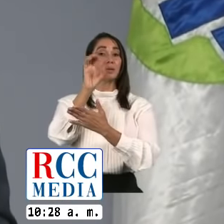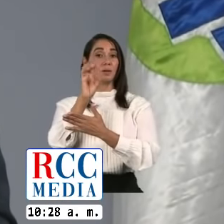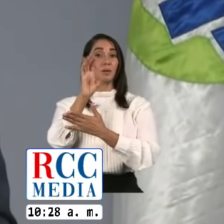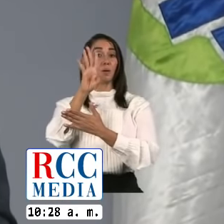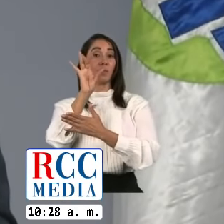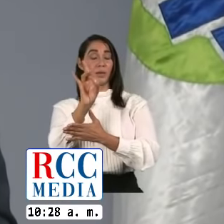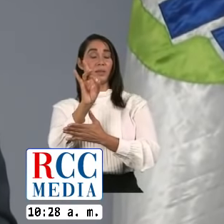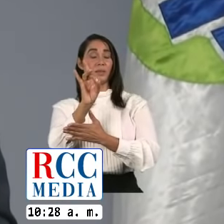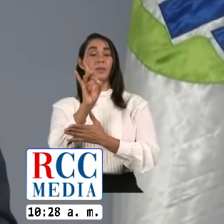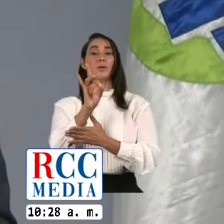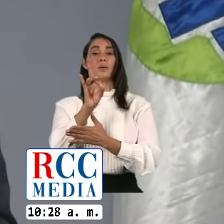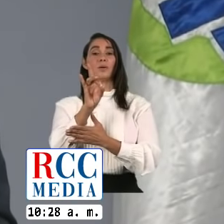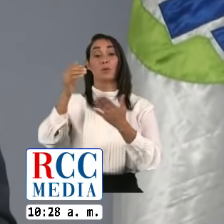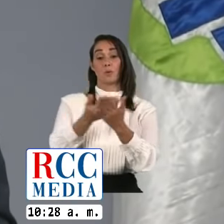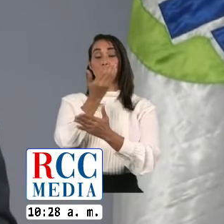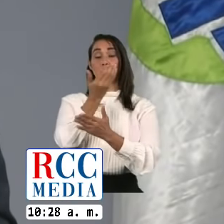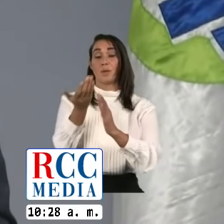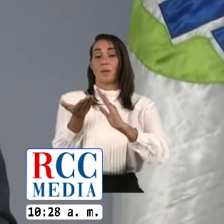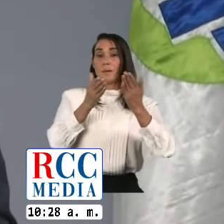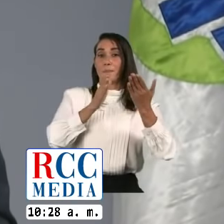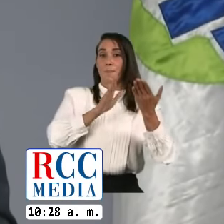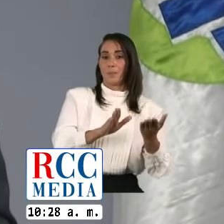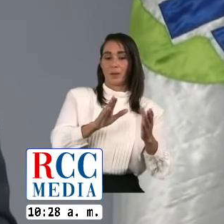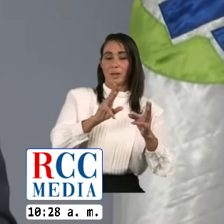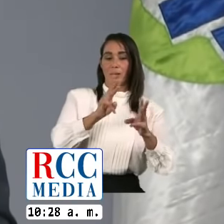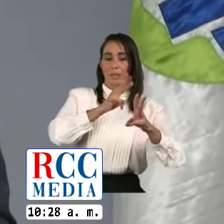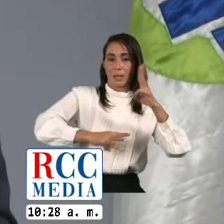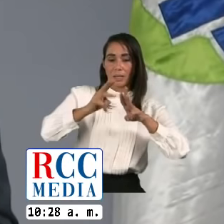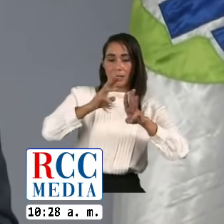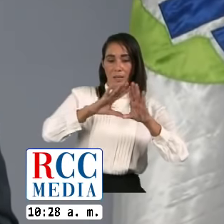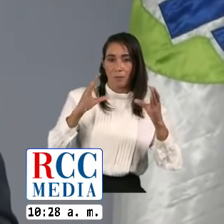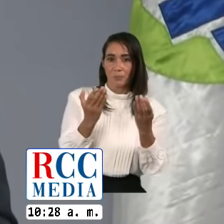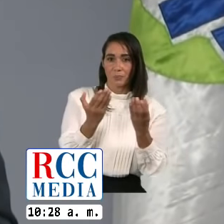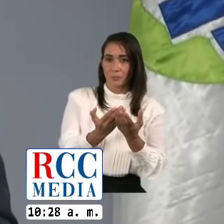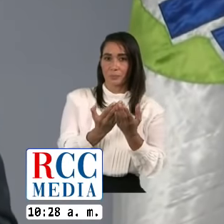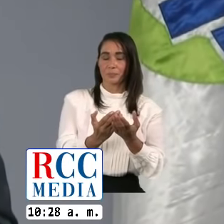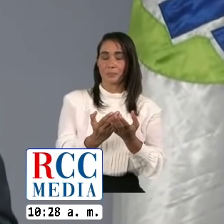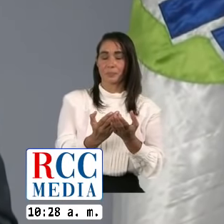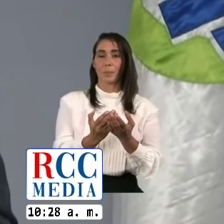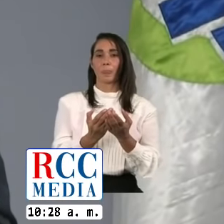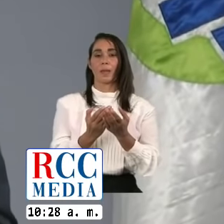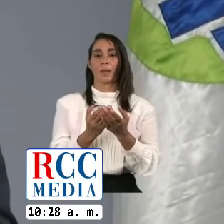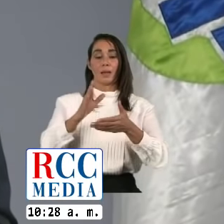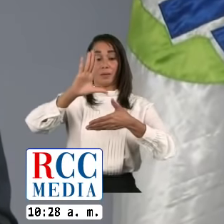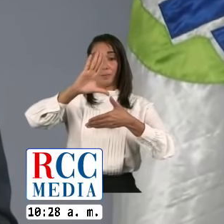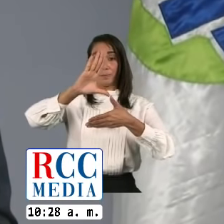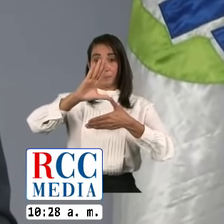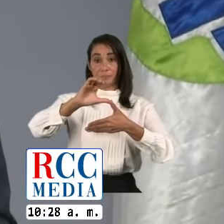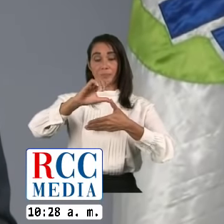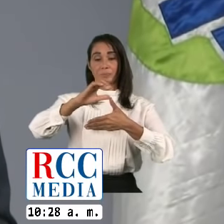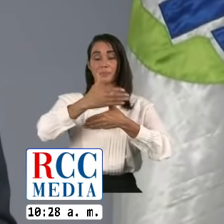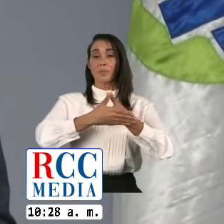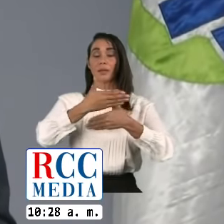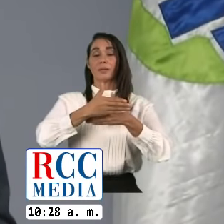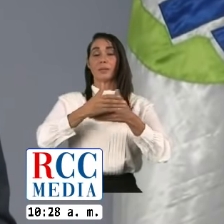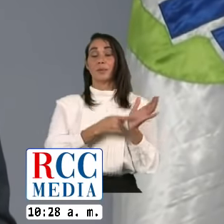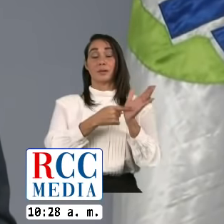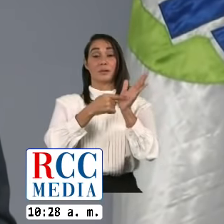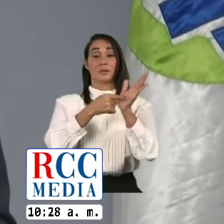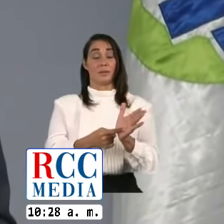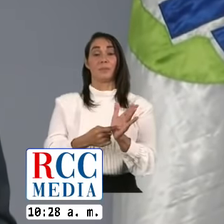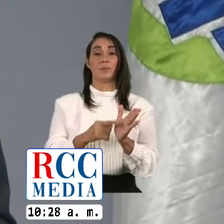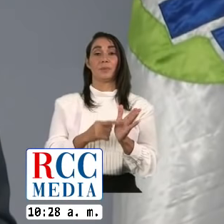6.058 fueron nuevas defunciones a nivel global. En las Américas se